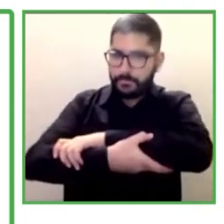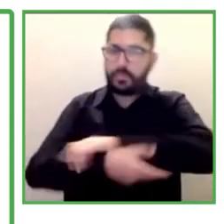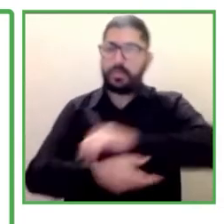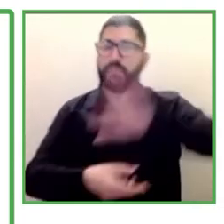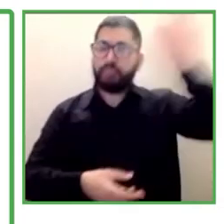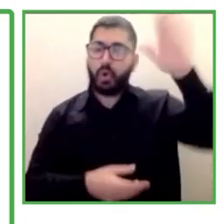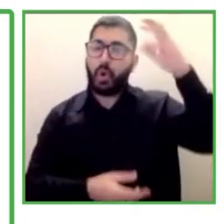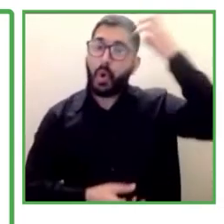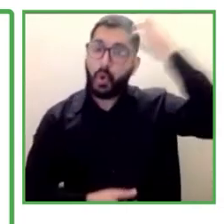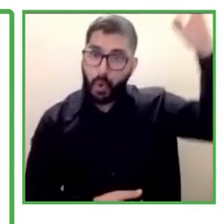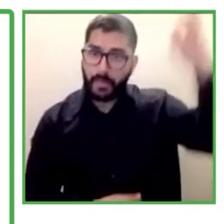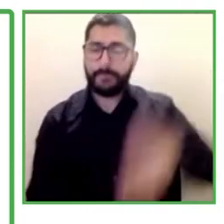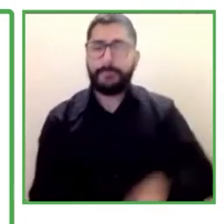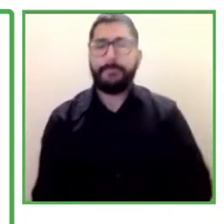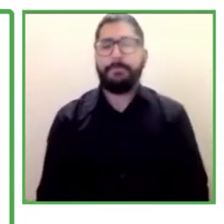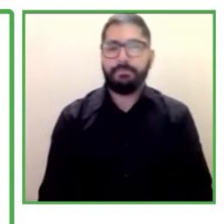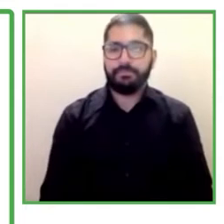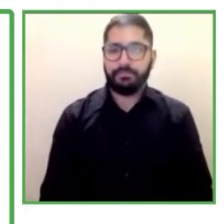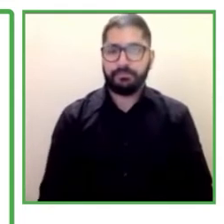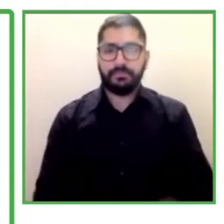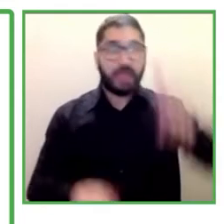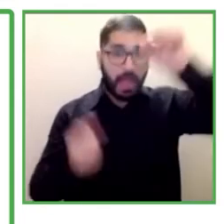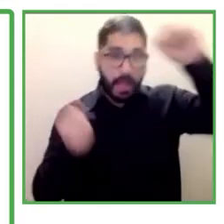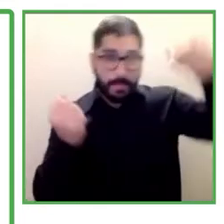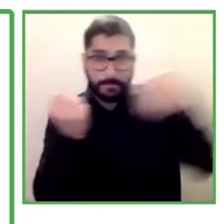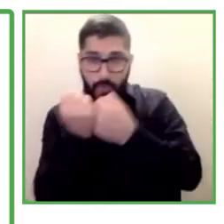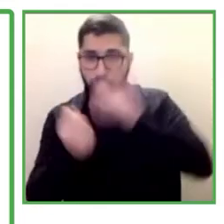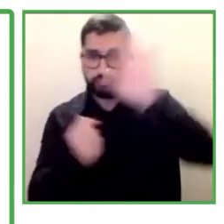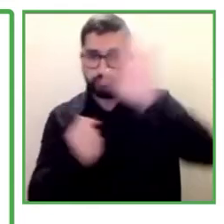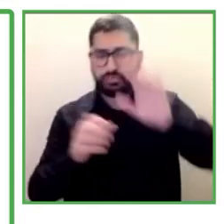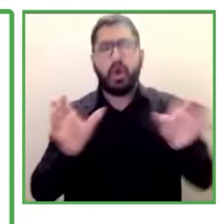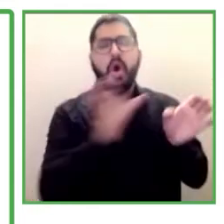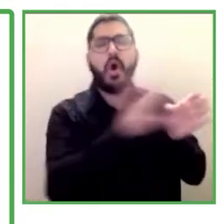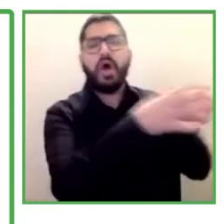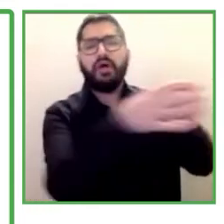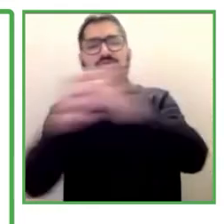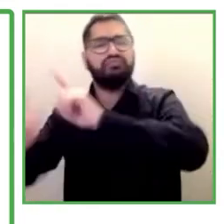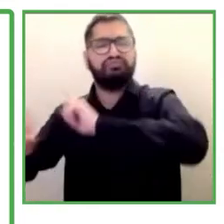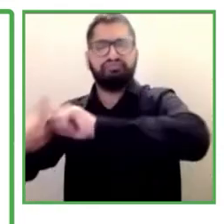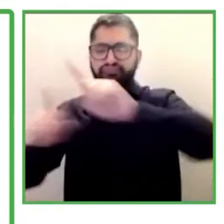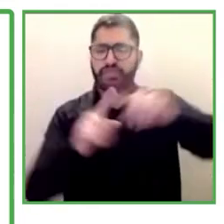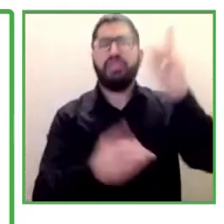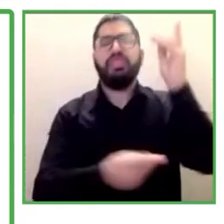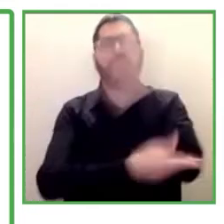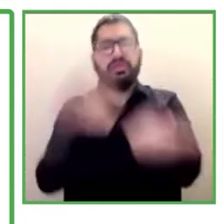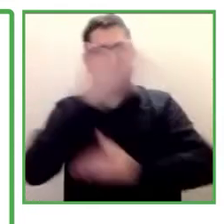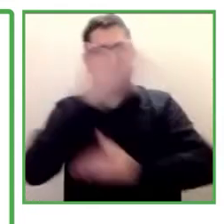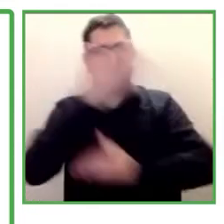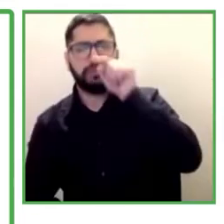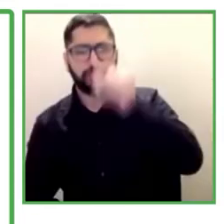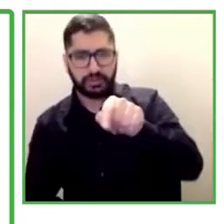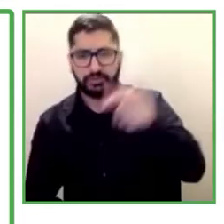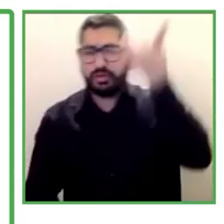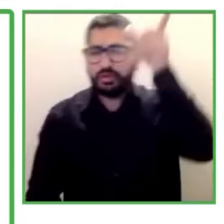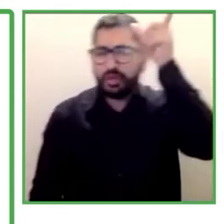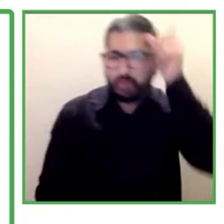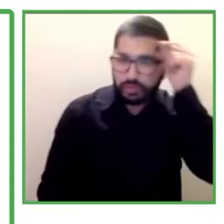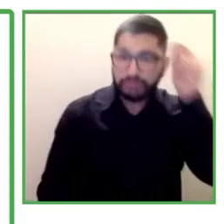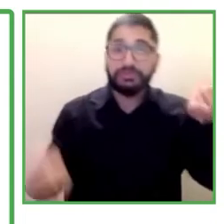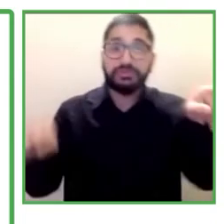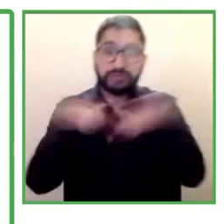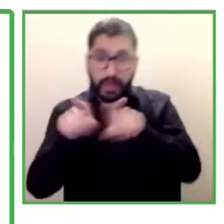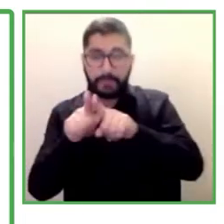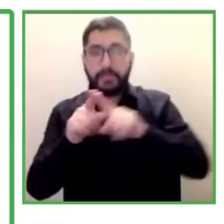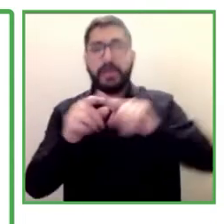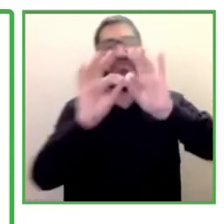son el apoyo a las entidades, el apoyo a las propias personas con discapacidad intelectual y el apoyo a las familias a lo largo del proceso.